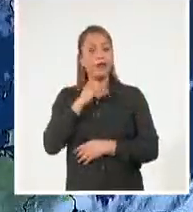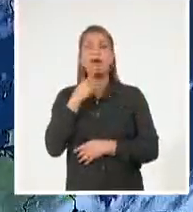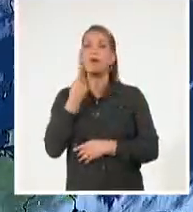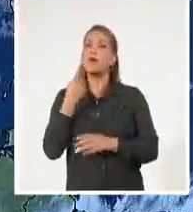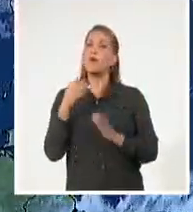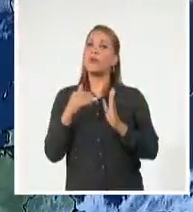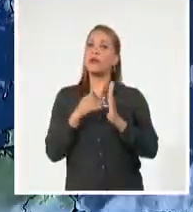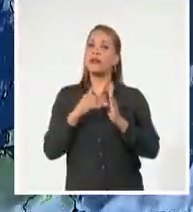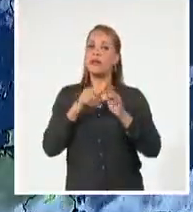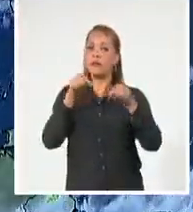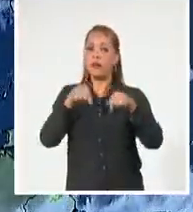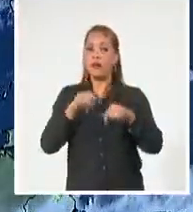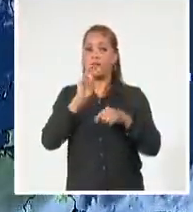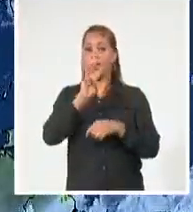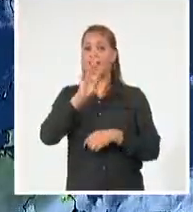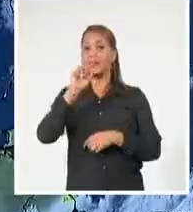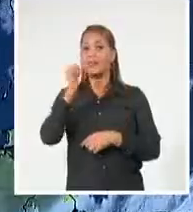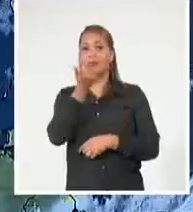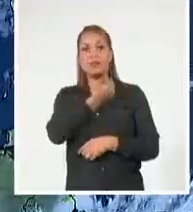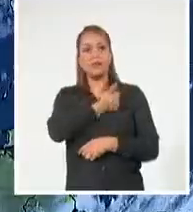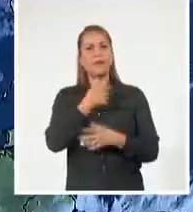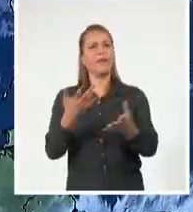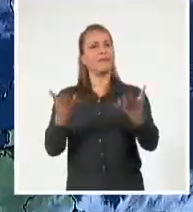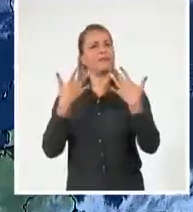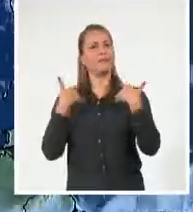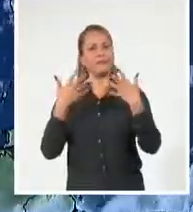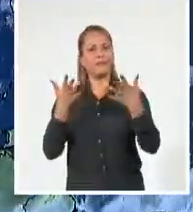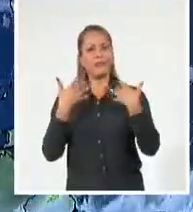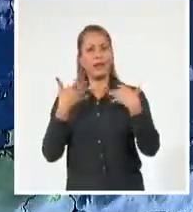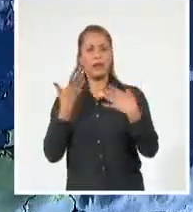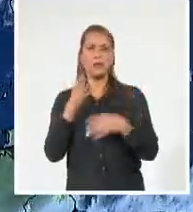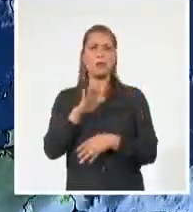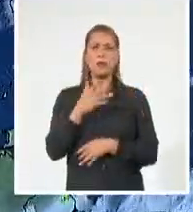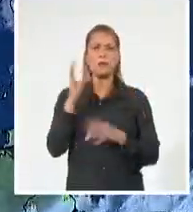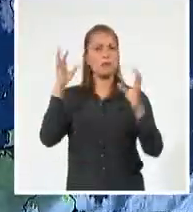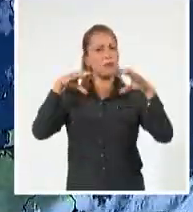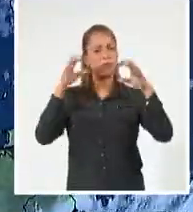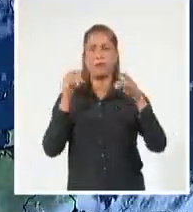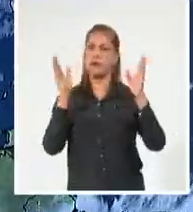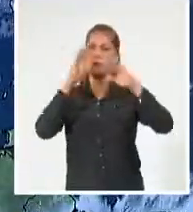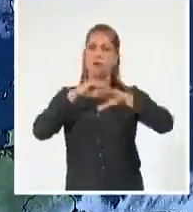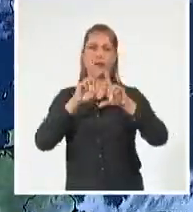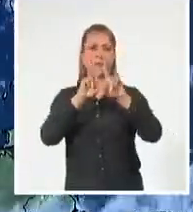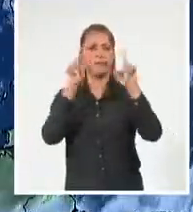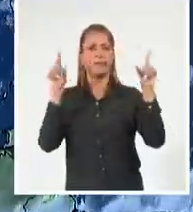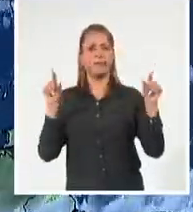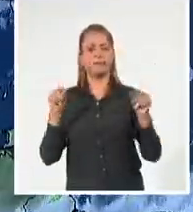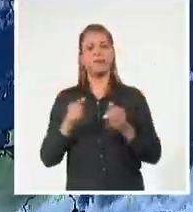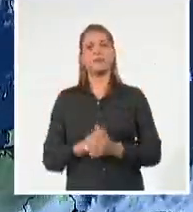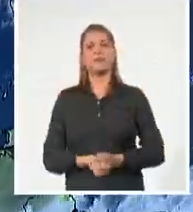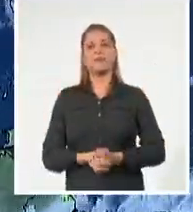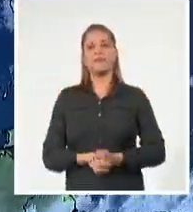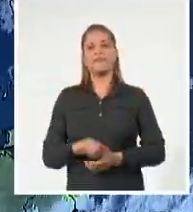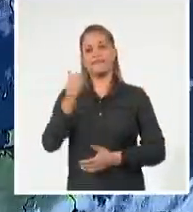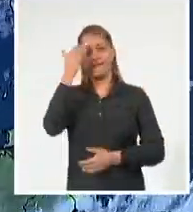jornada hoy 31 de diciembre de calor y prácticamente sin lluvias en toda Cuba. Hasta aquí el tiempo.